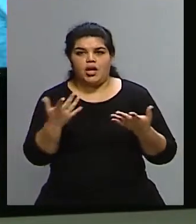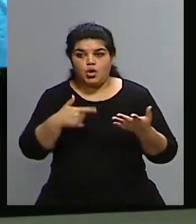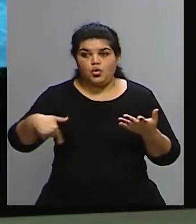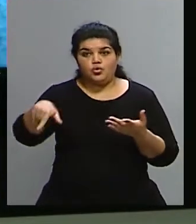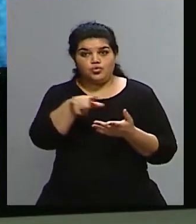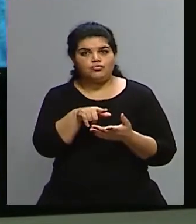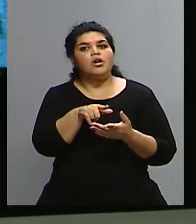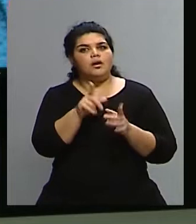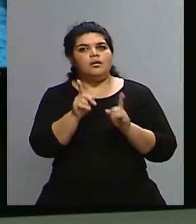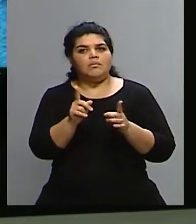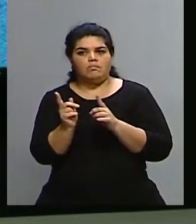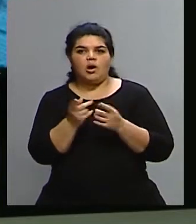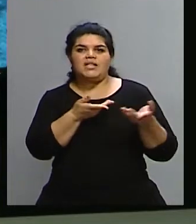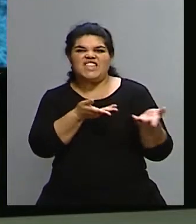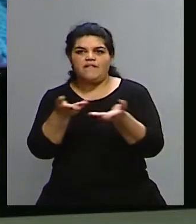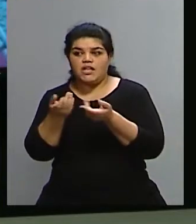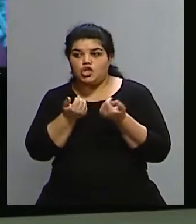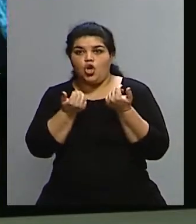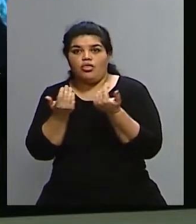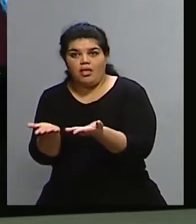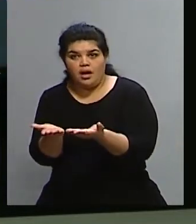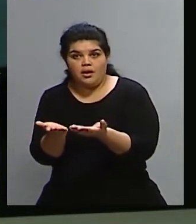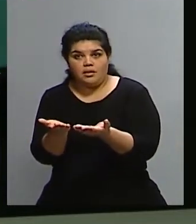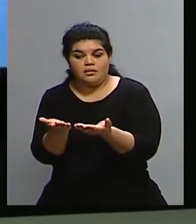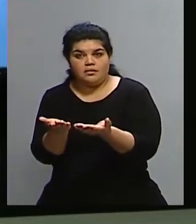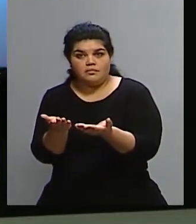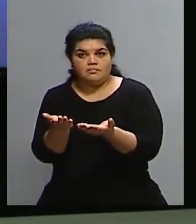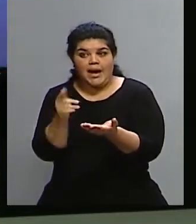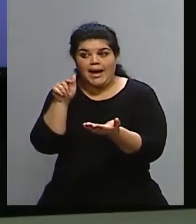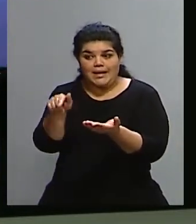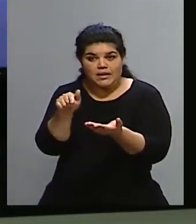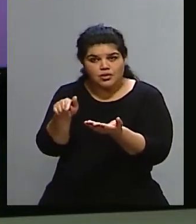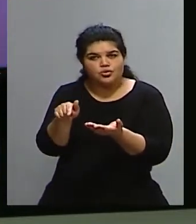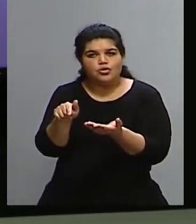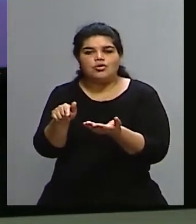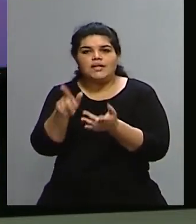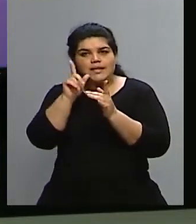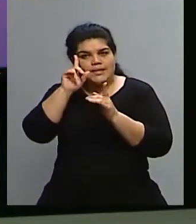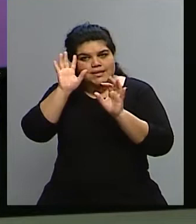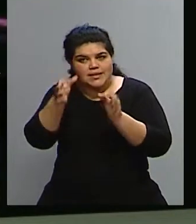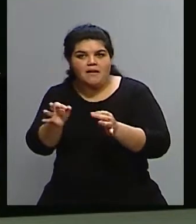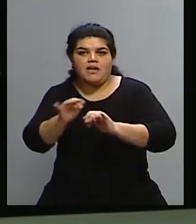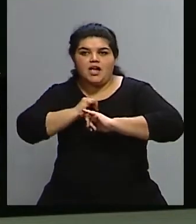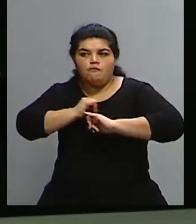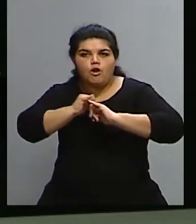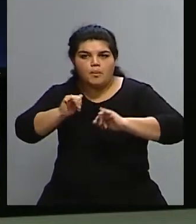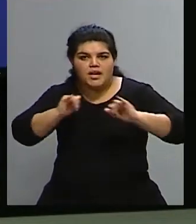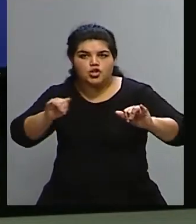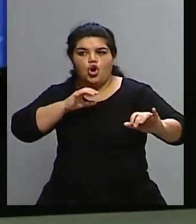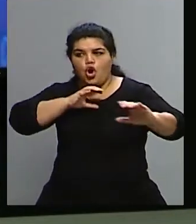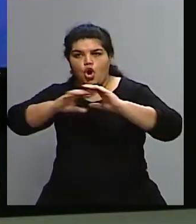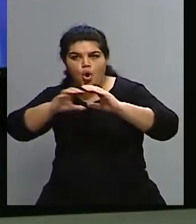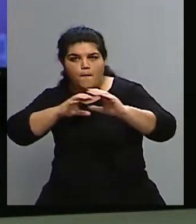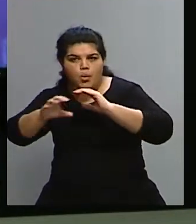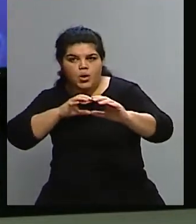vinculado directamente a la prestación del servicio de una entidad. Entonces, la comunicación y abrir y administrar bien